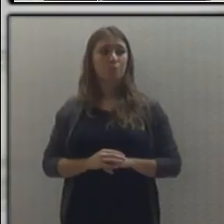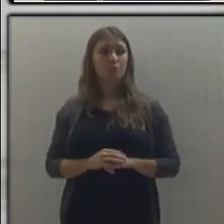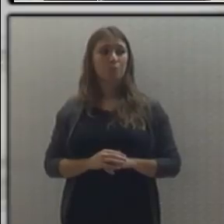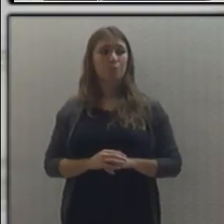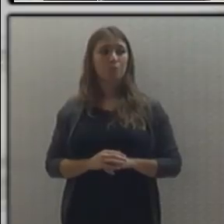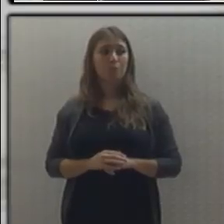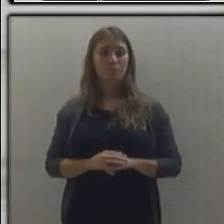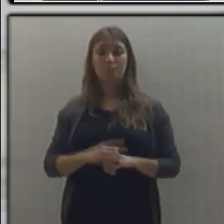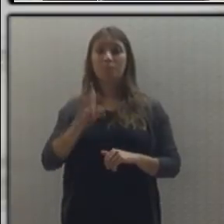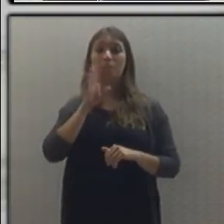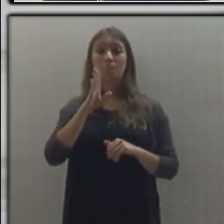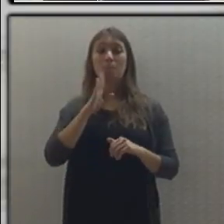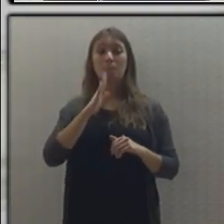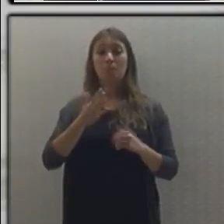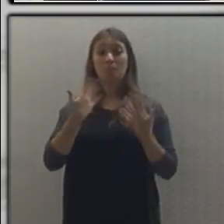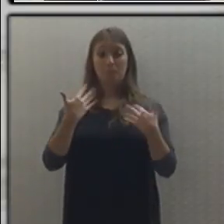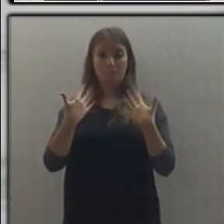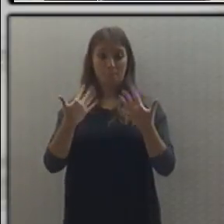A ver, la terraza